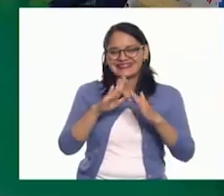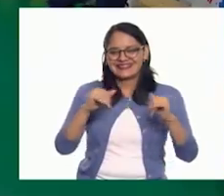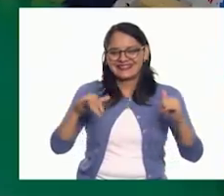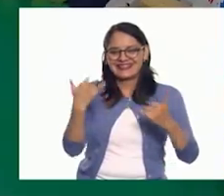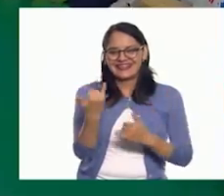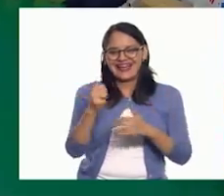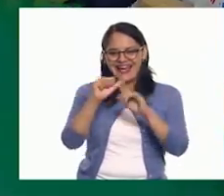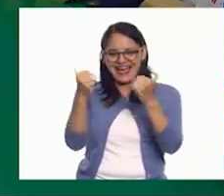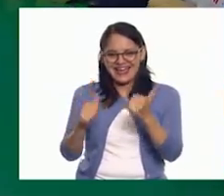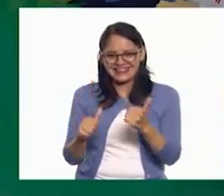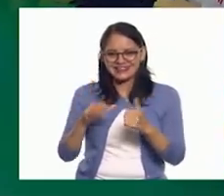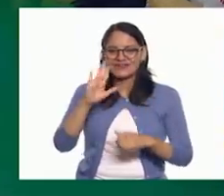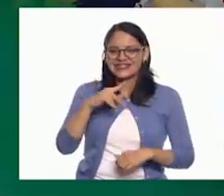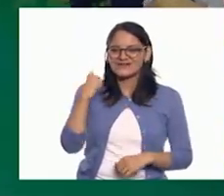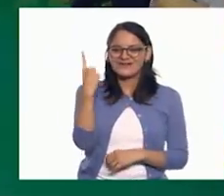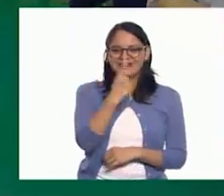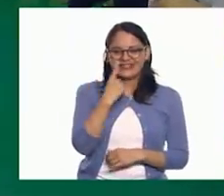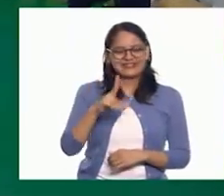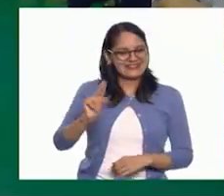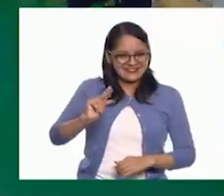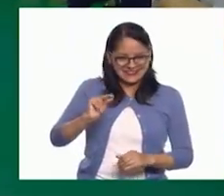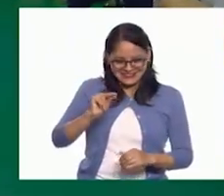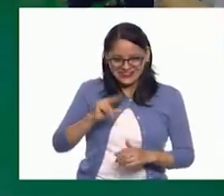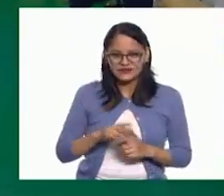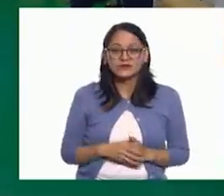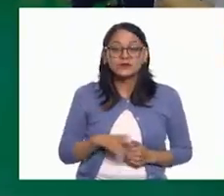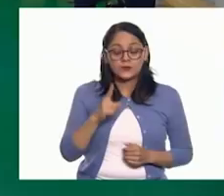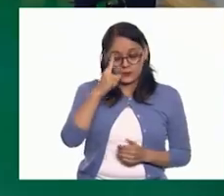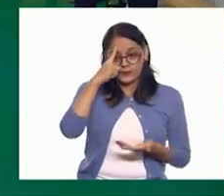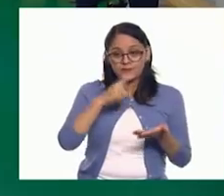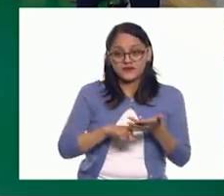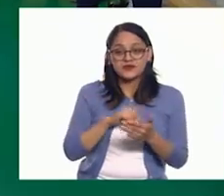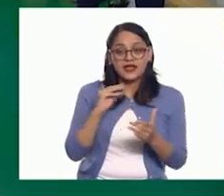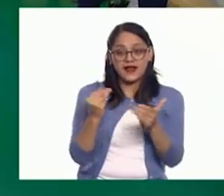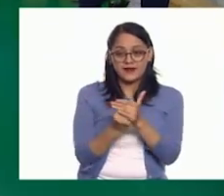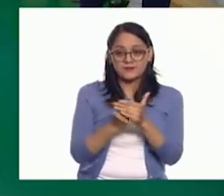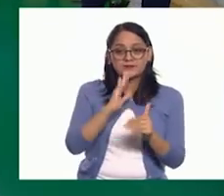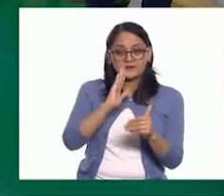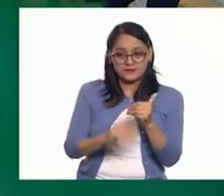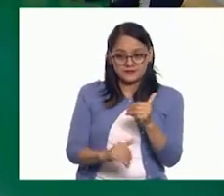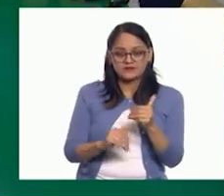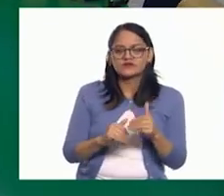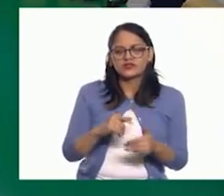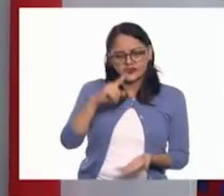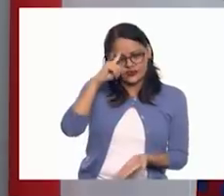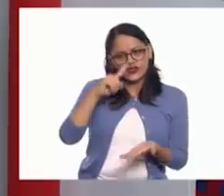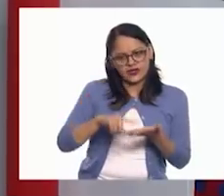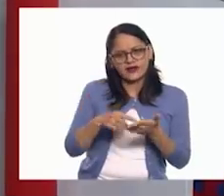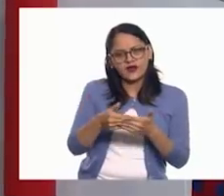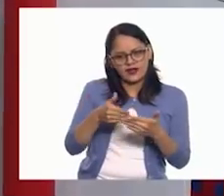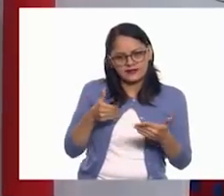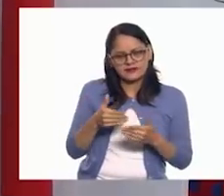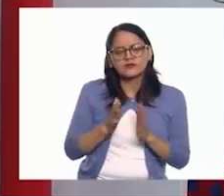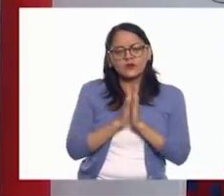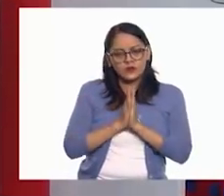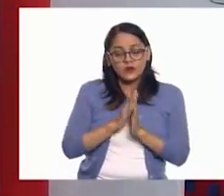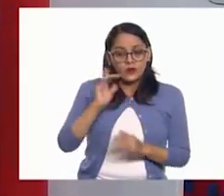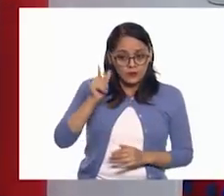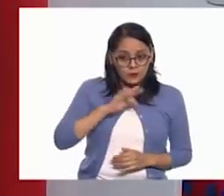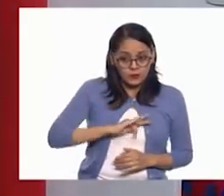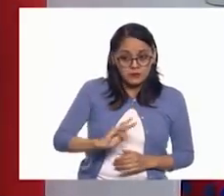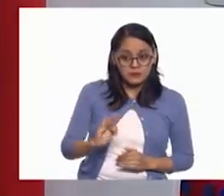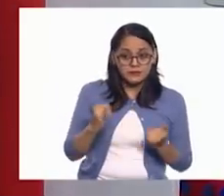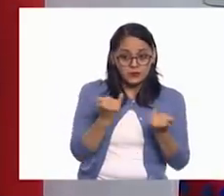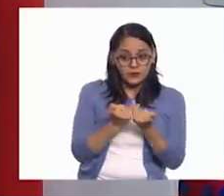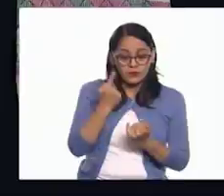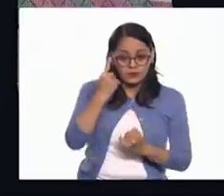un poquito me mareé, ¿verdad? Pero bueno, yo creo que para poder llegar al final de nuestra sesión, querido Don Canta, ¿le parece si